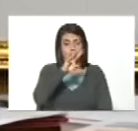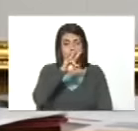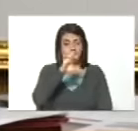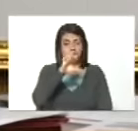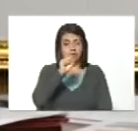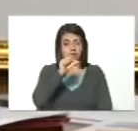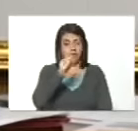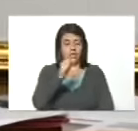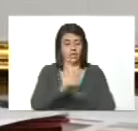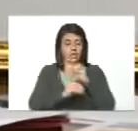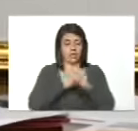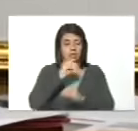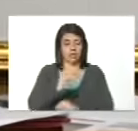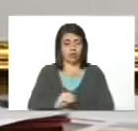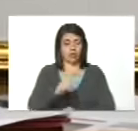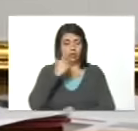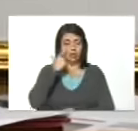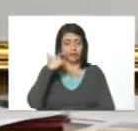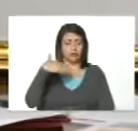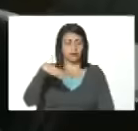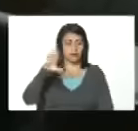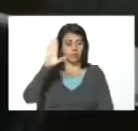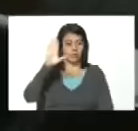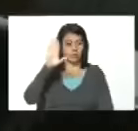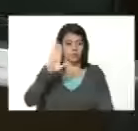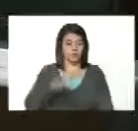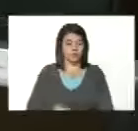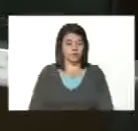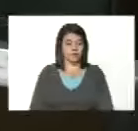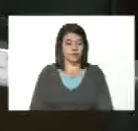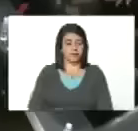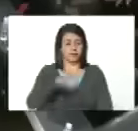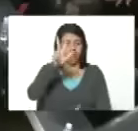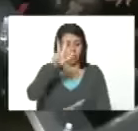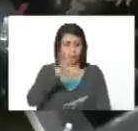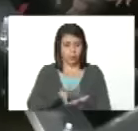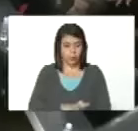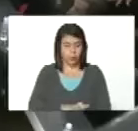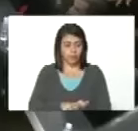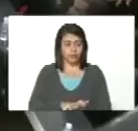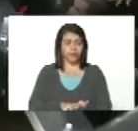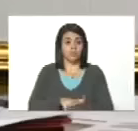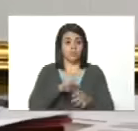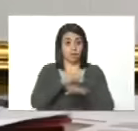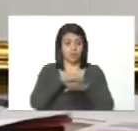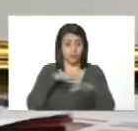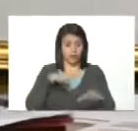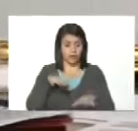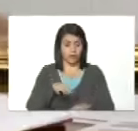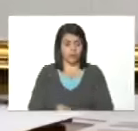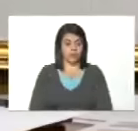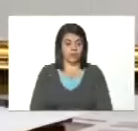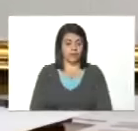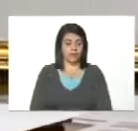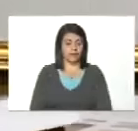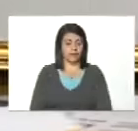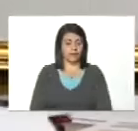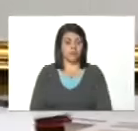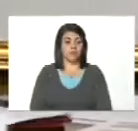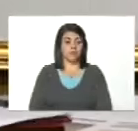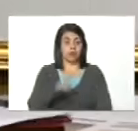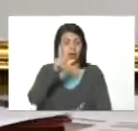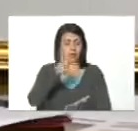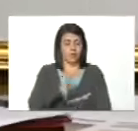manifestarlo con la señal de costumbre. Queda aprobado. por unanimidad. Se